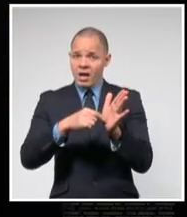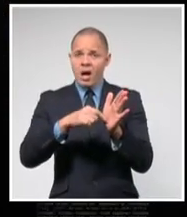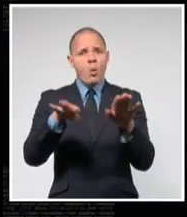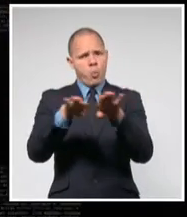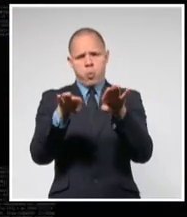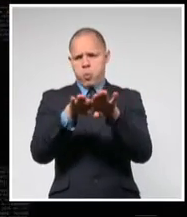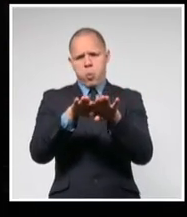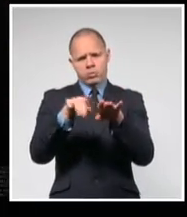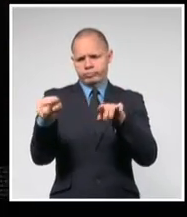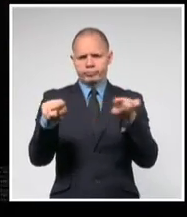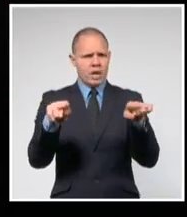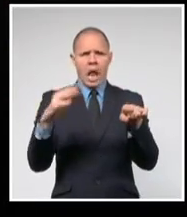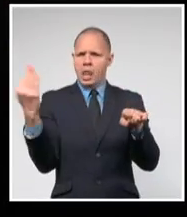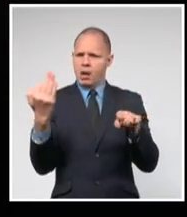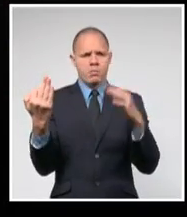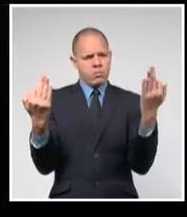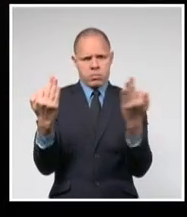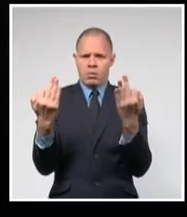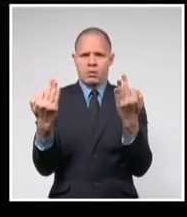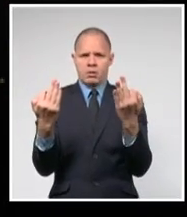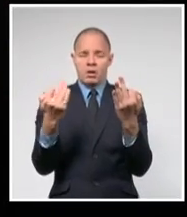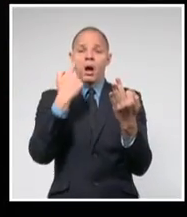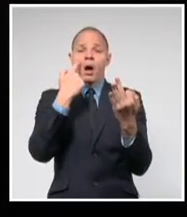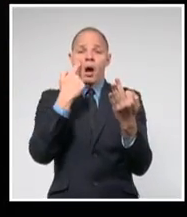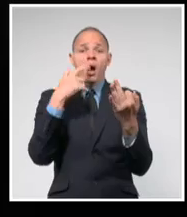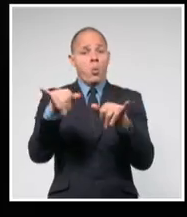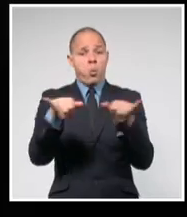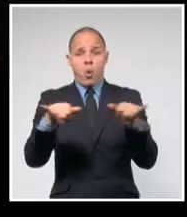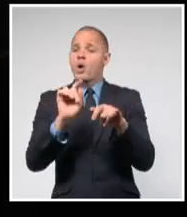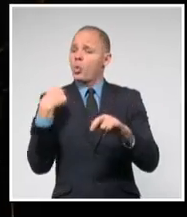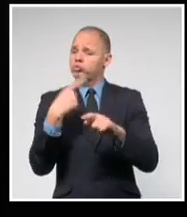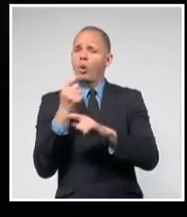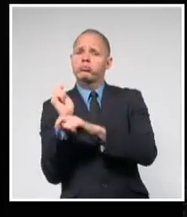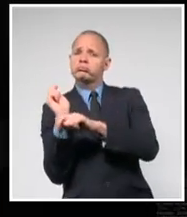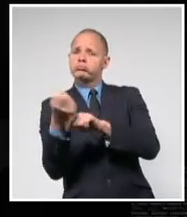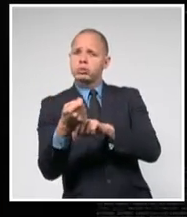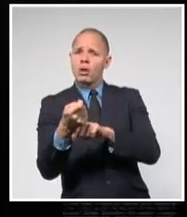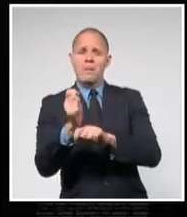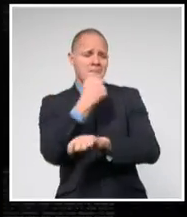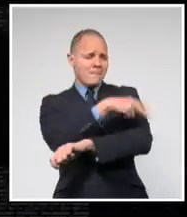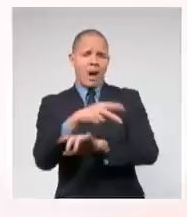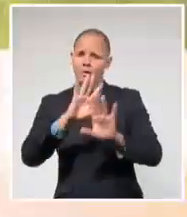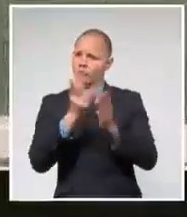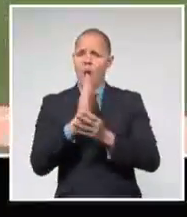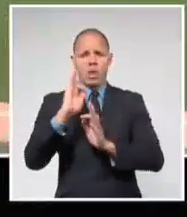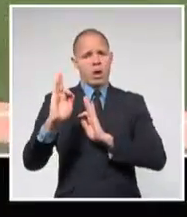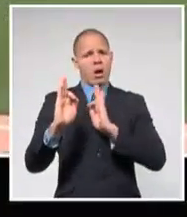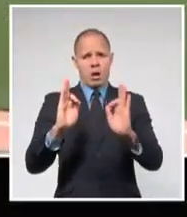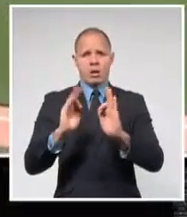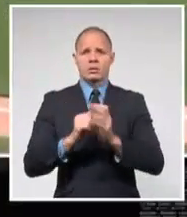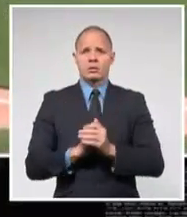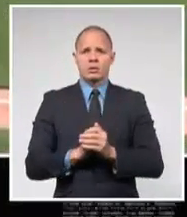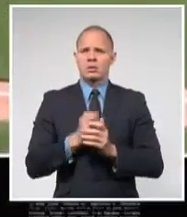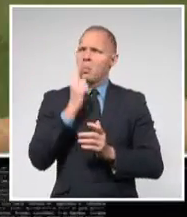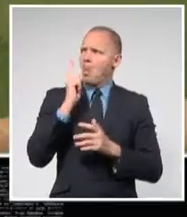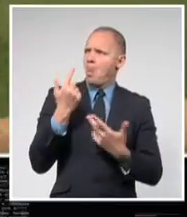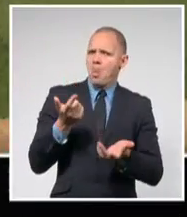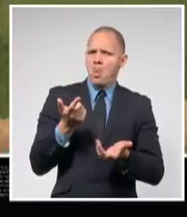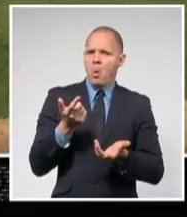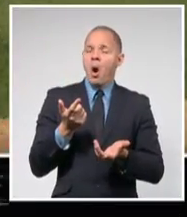de respeto mutuo y de respeto a nuestro béisbol y a nuestro país. Cuando la verdad es